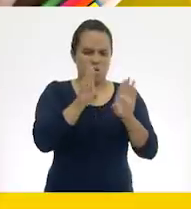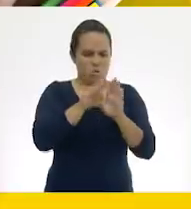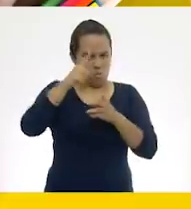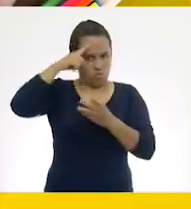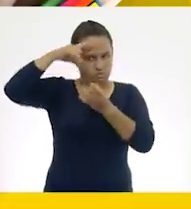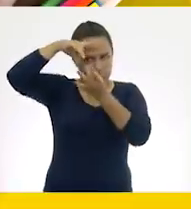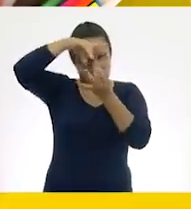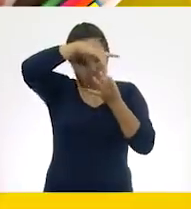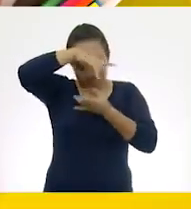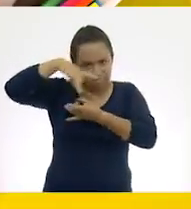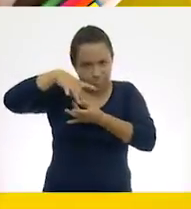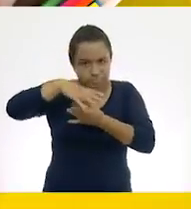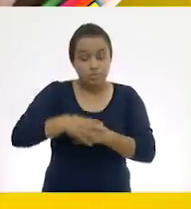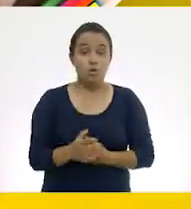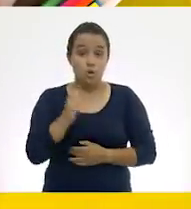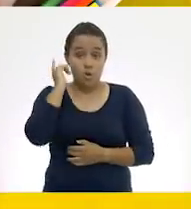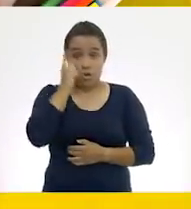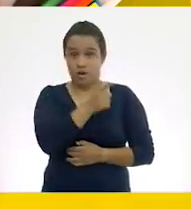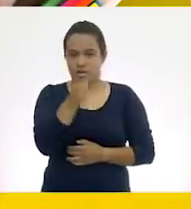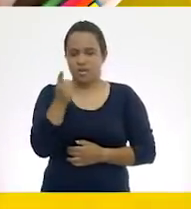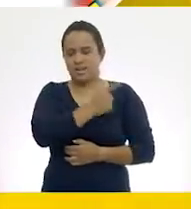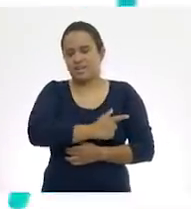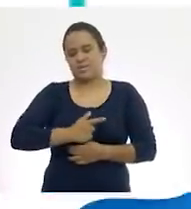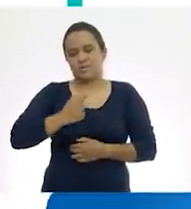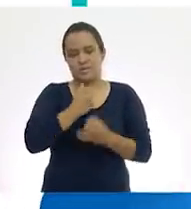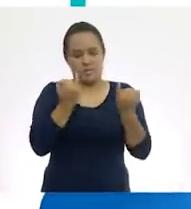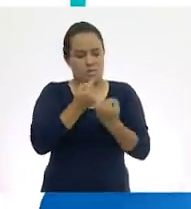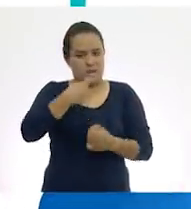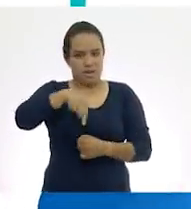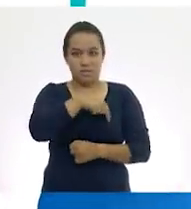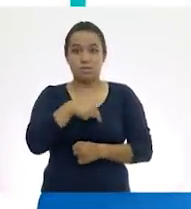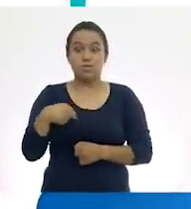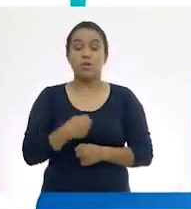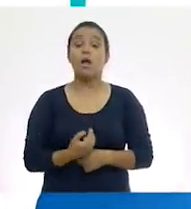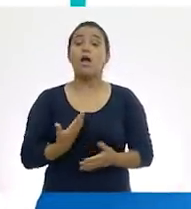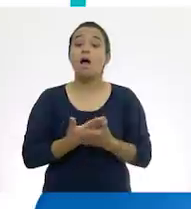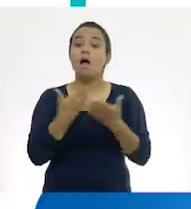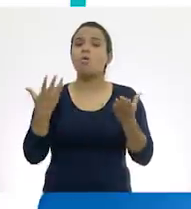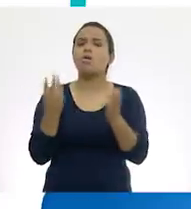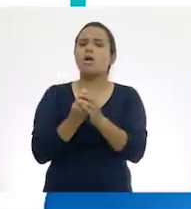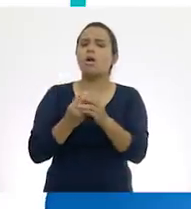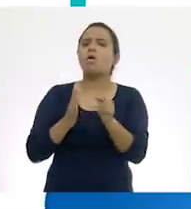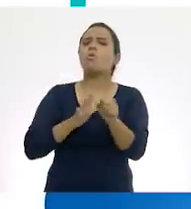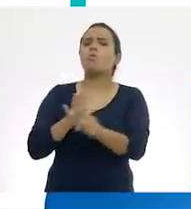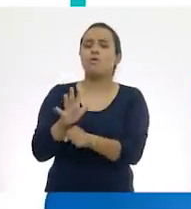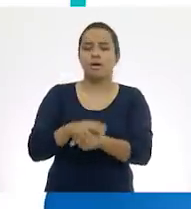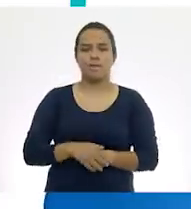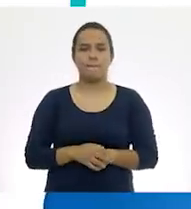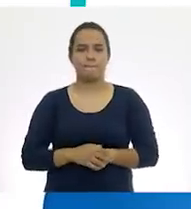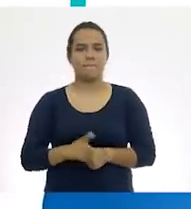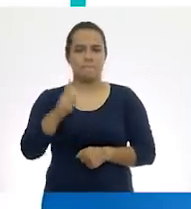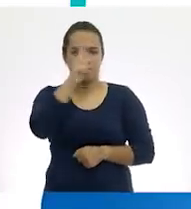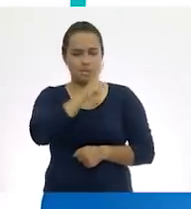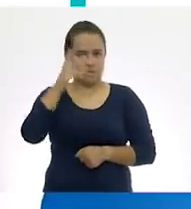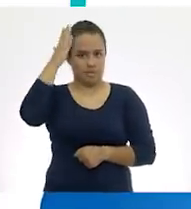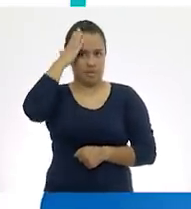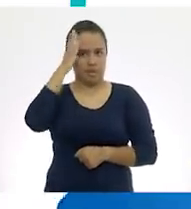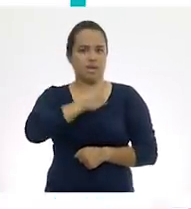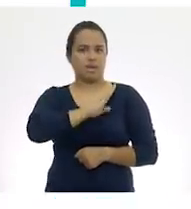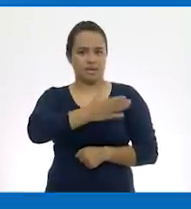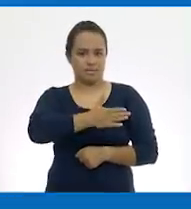Sistema Nervioso. Esperamos que lo hayan disfrutado tanto como nosotros. Y ahora continuamos con Lengua